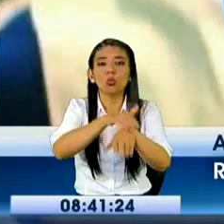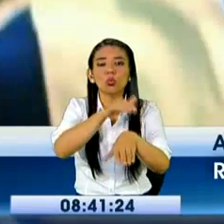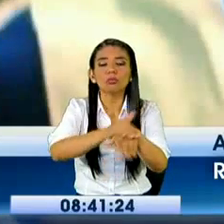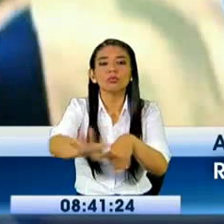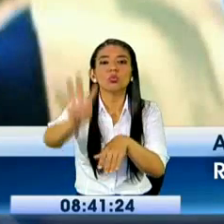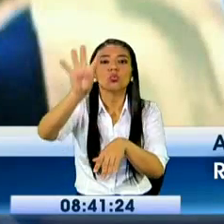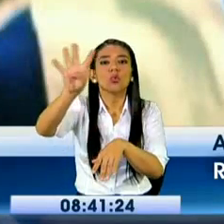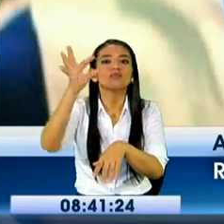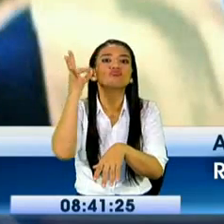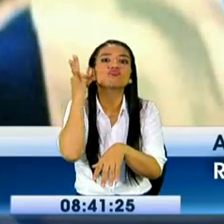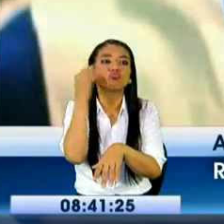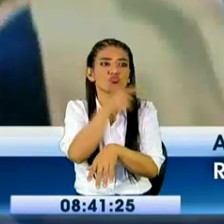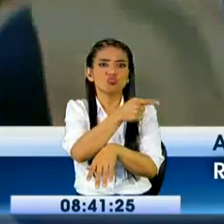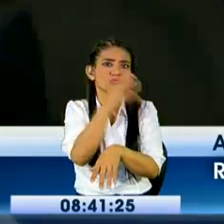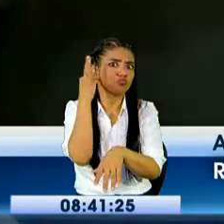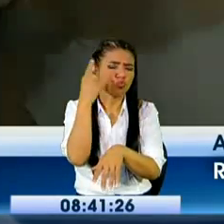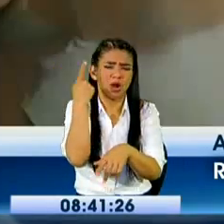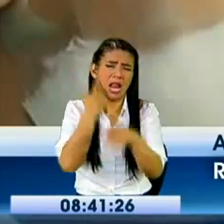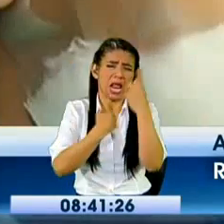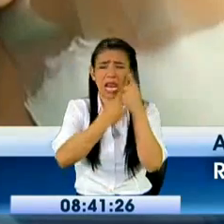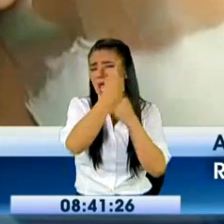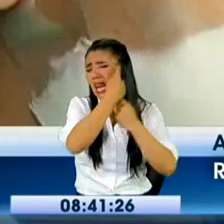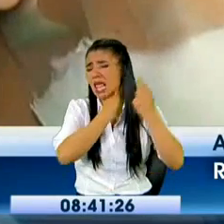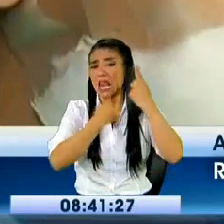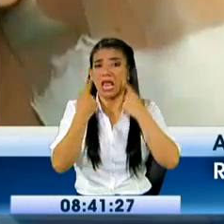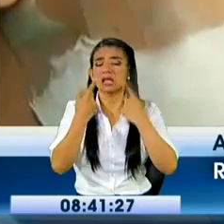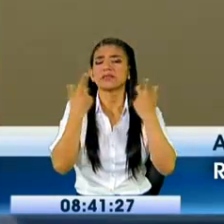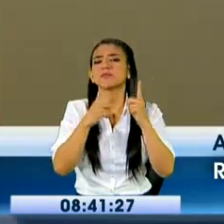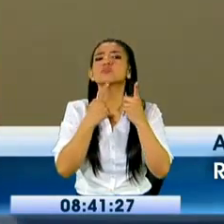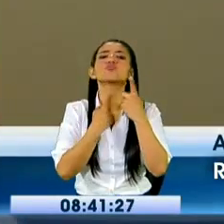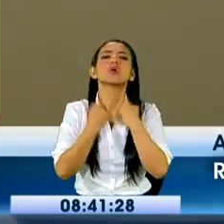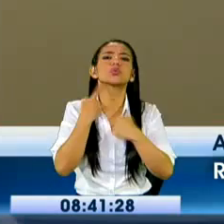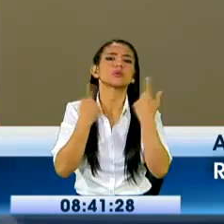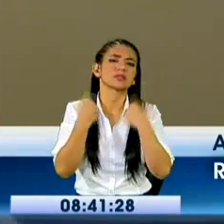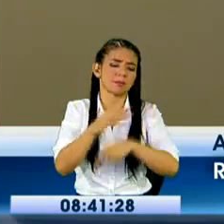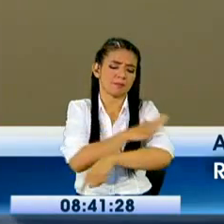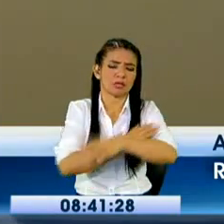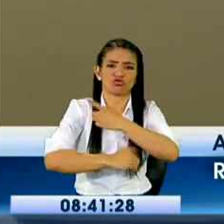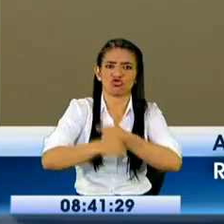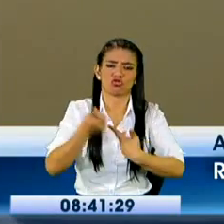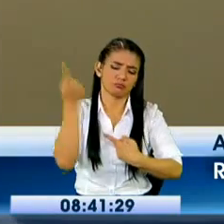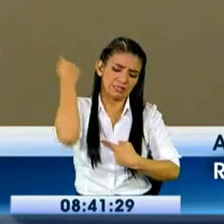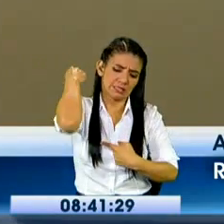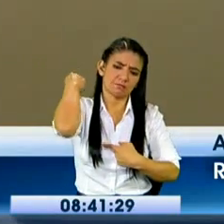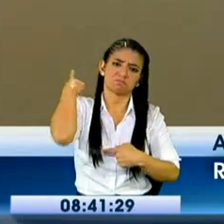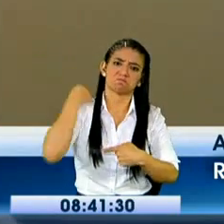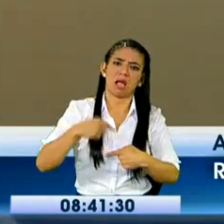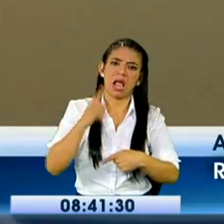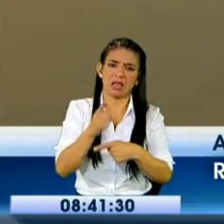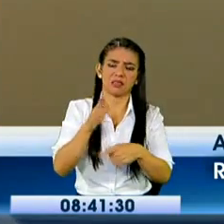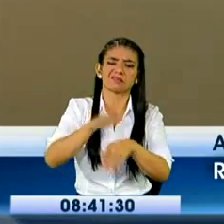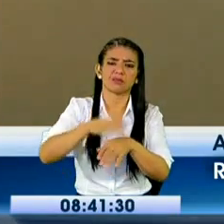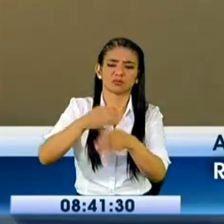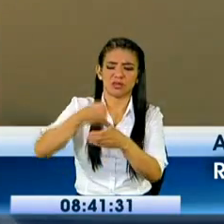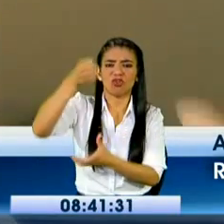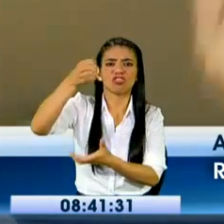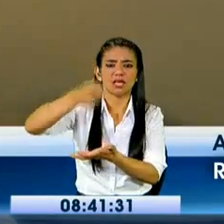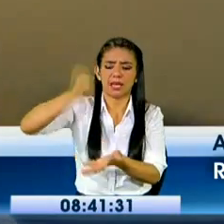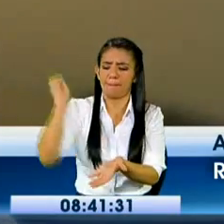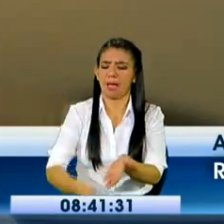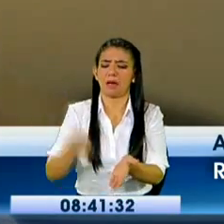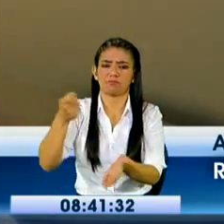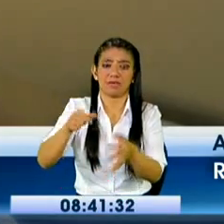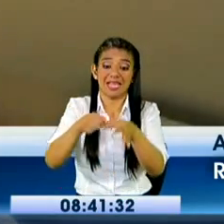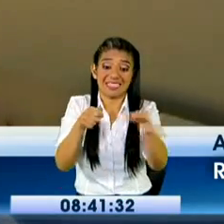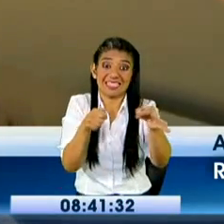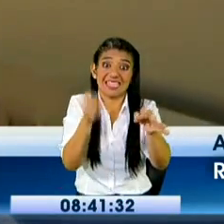propinaron graves cortes a Vargas en su rostro, cuello, brazos y espalda, con un pico de botella,